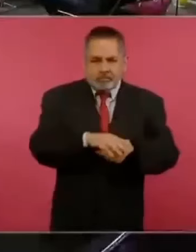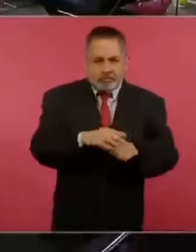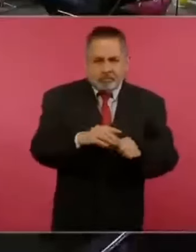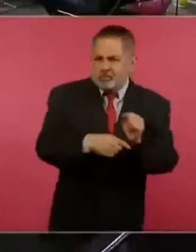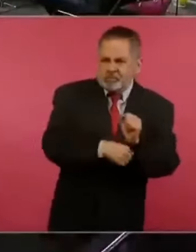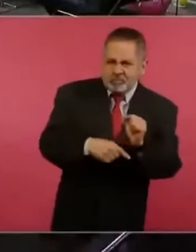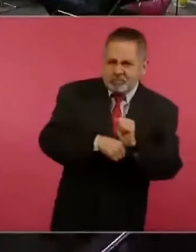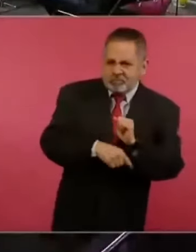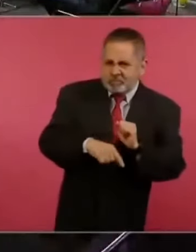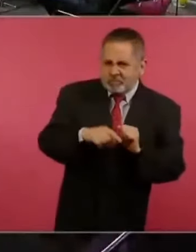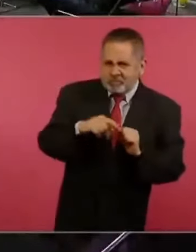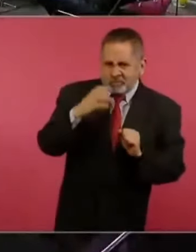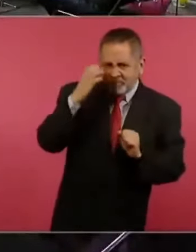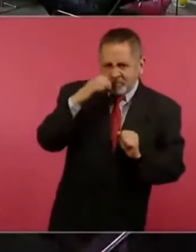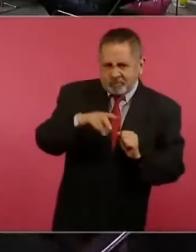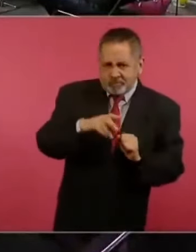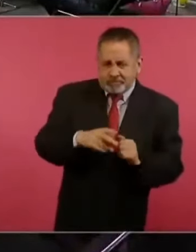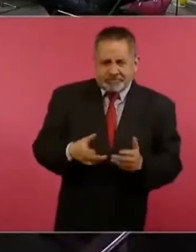¿Ya?